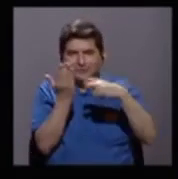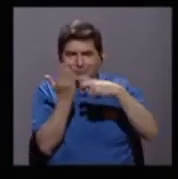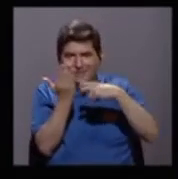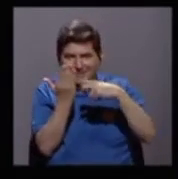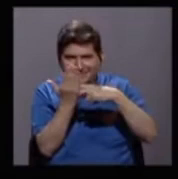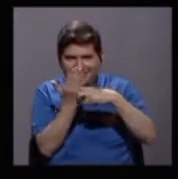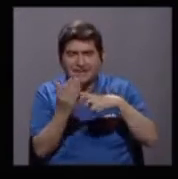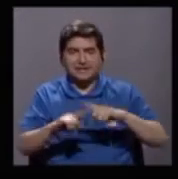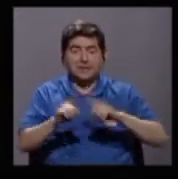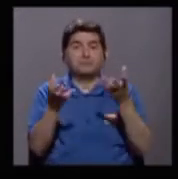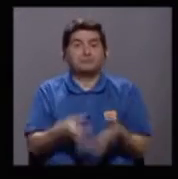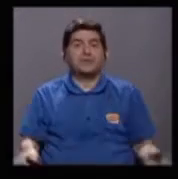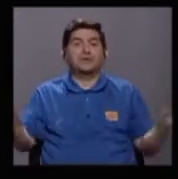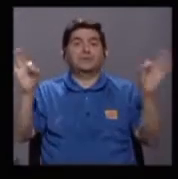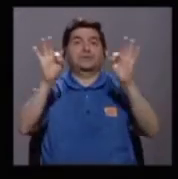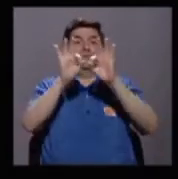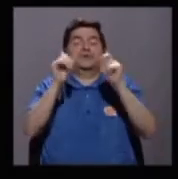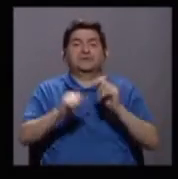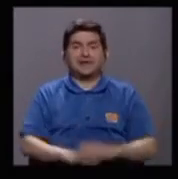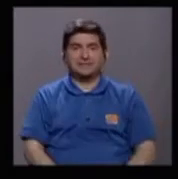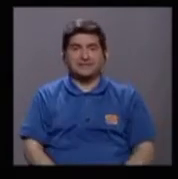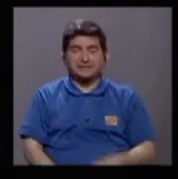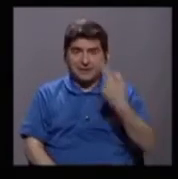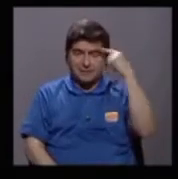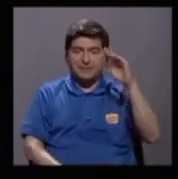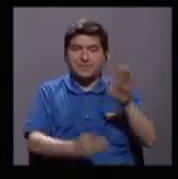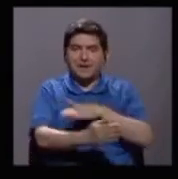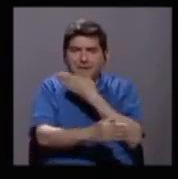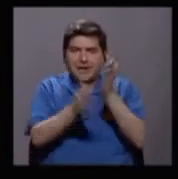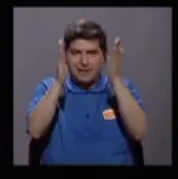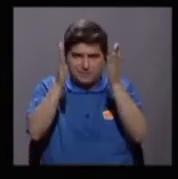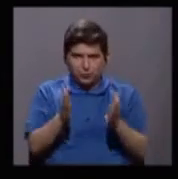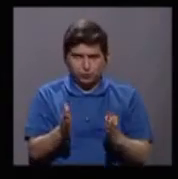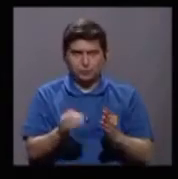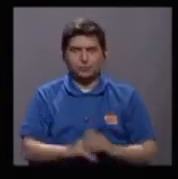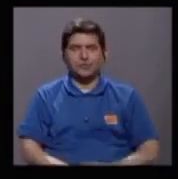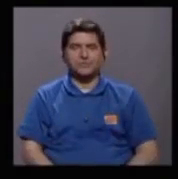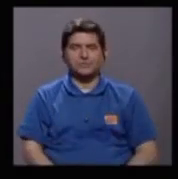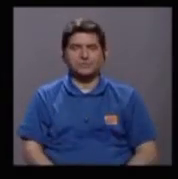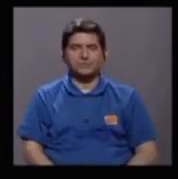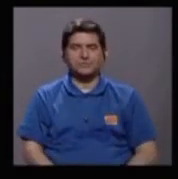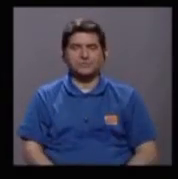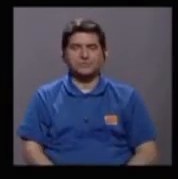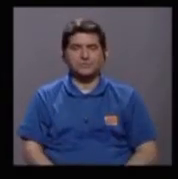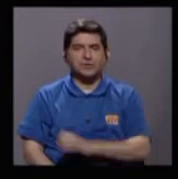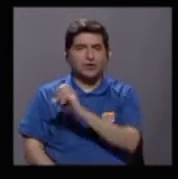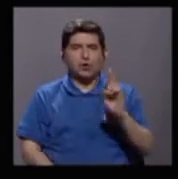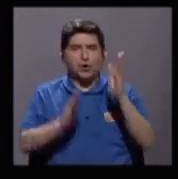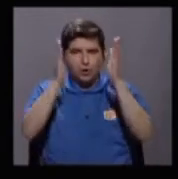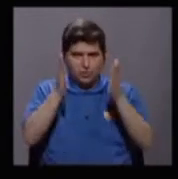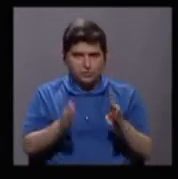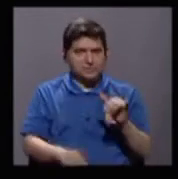que sí es importante es que para los músicos, para los costarricenses,